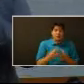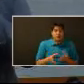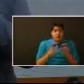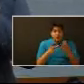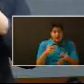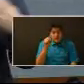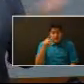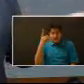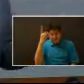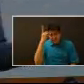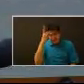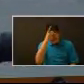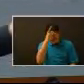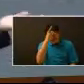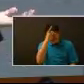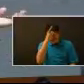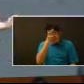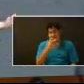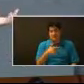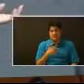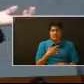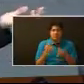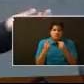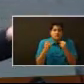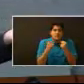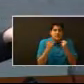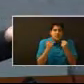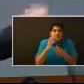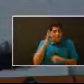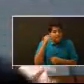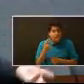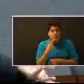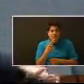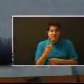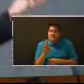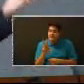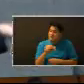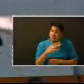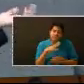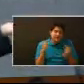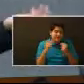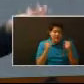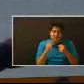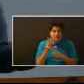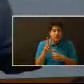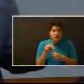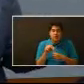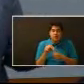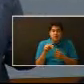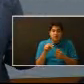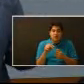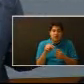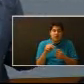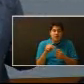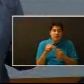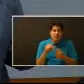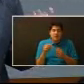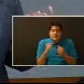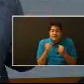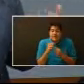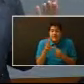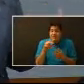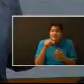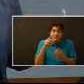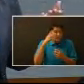tarea, le dio miedo. Si ahí dice, no tengas miedo, no te acobardes, no temas ni desmayes. Es